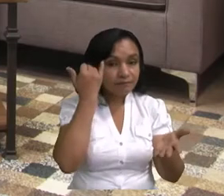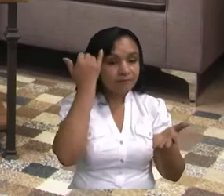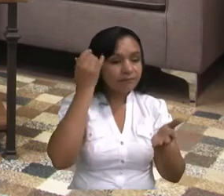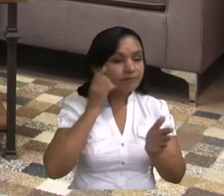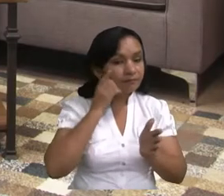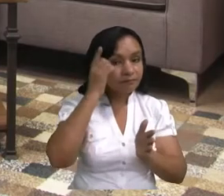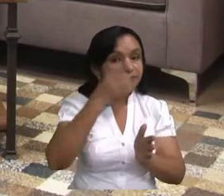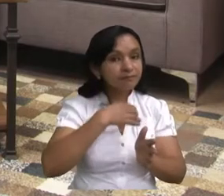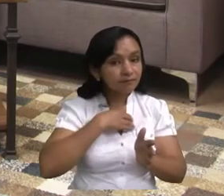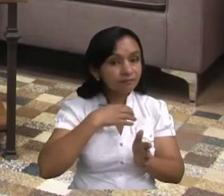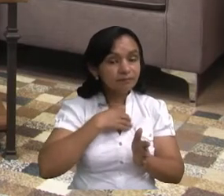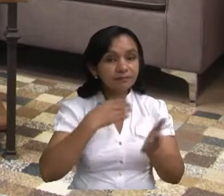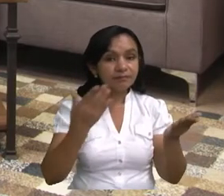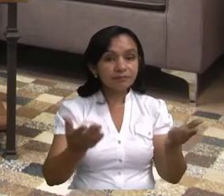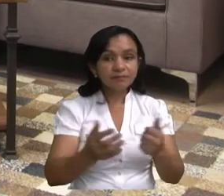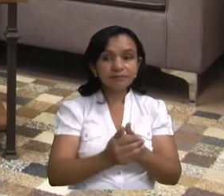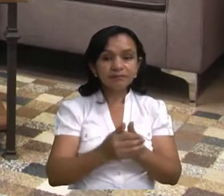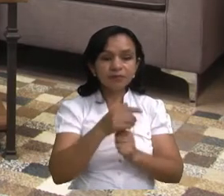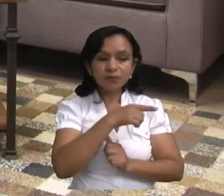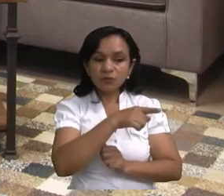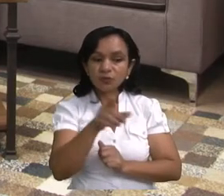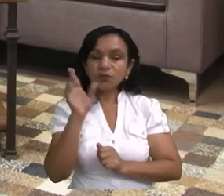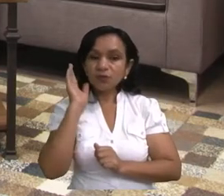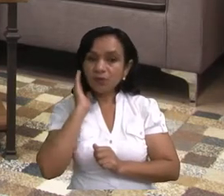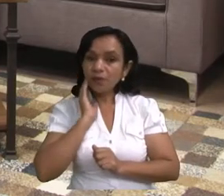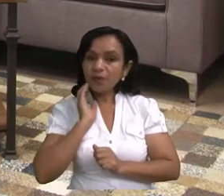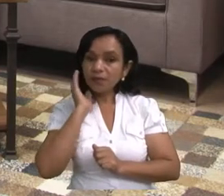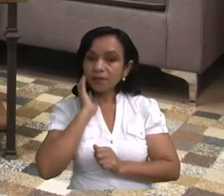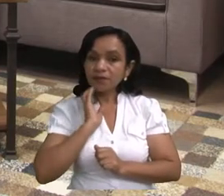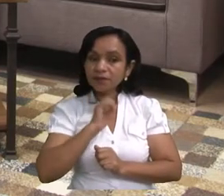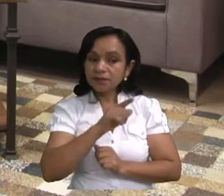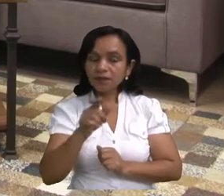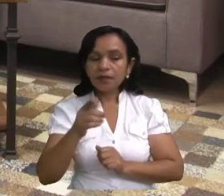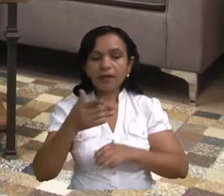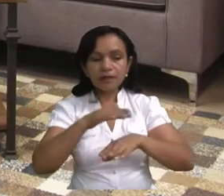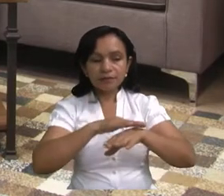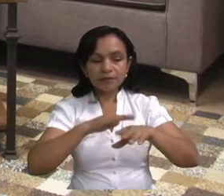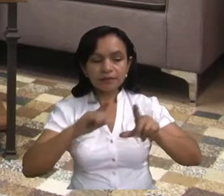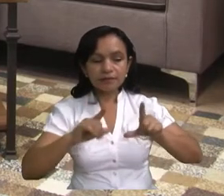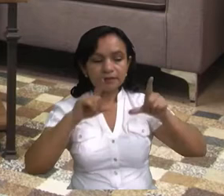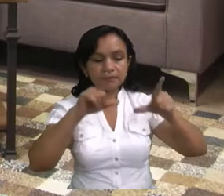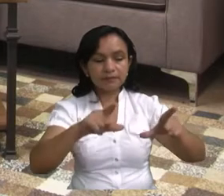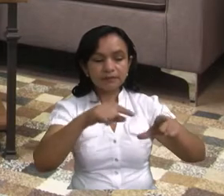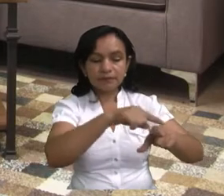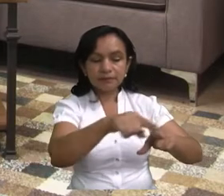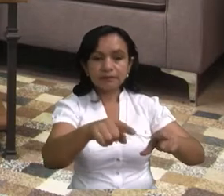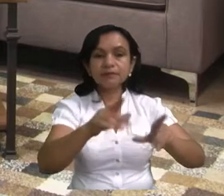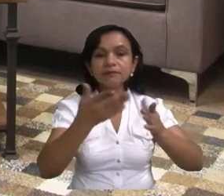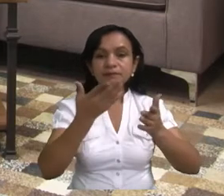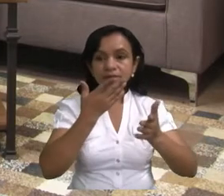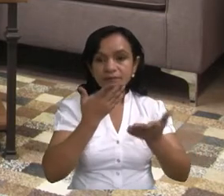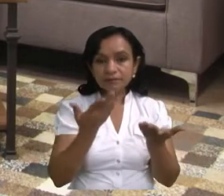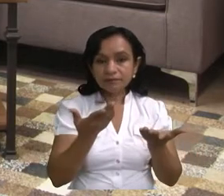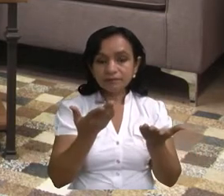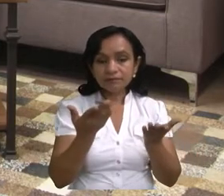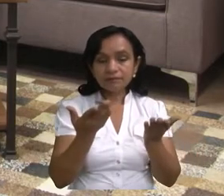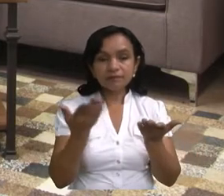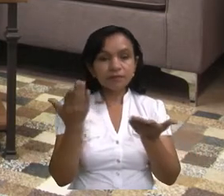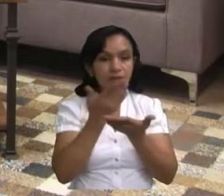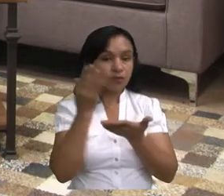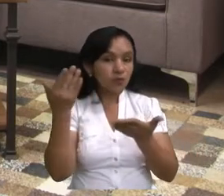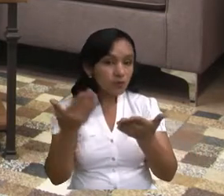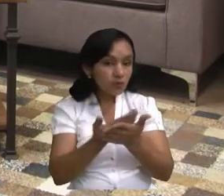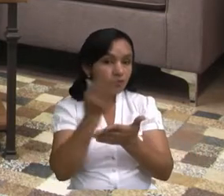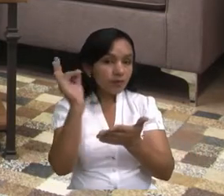ellos, tienen experiencia y hay que certificarles su competencia y además darles estrategias para que